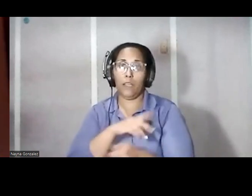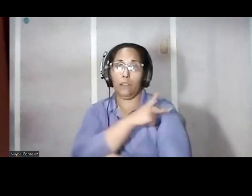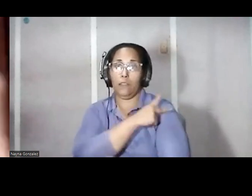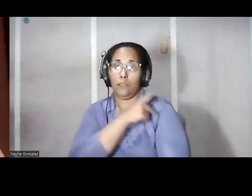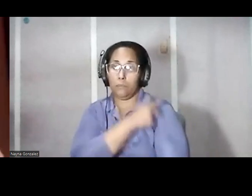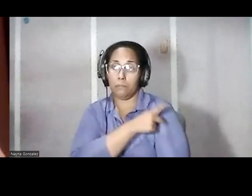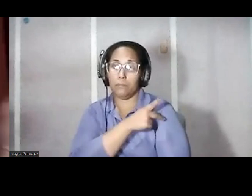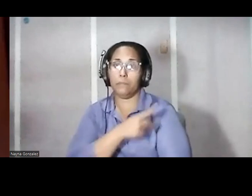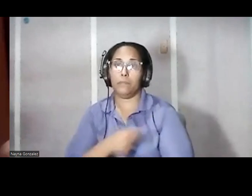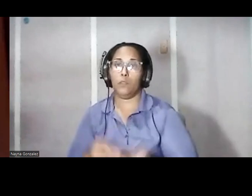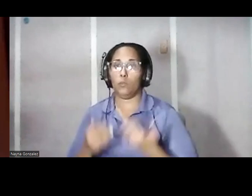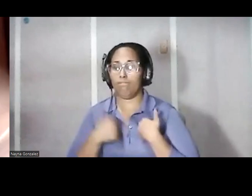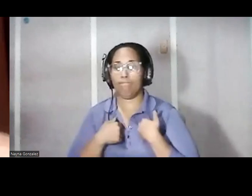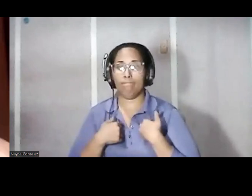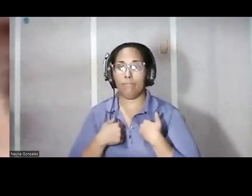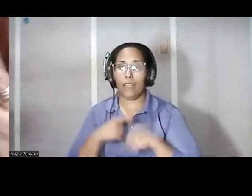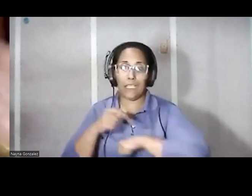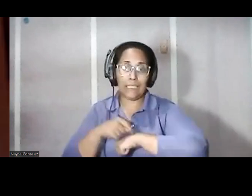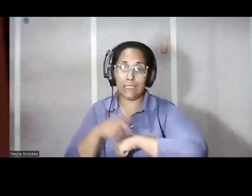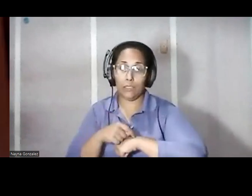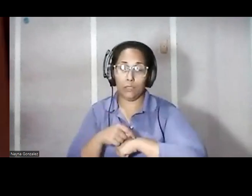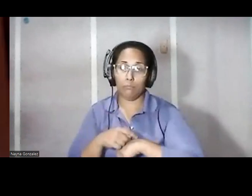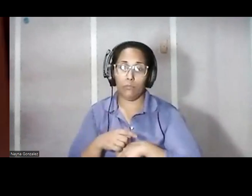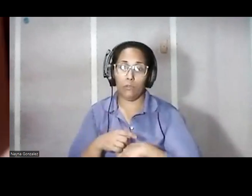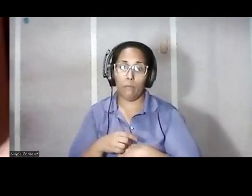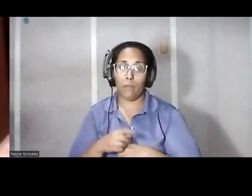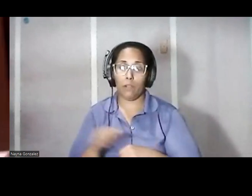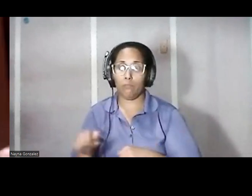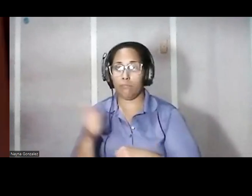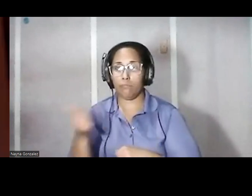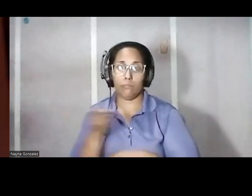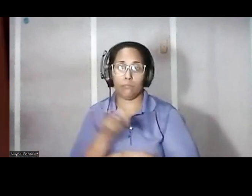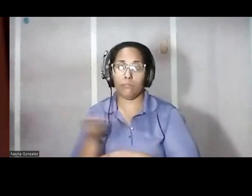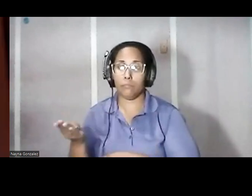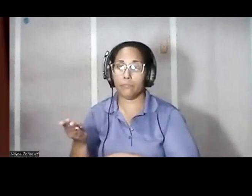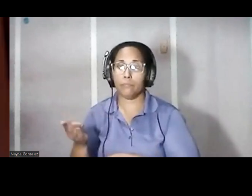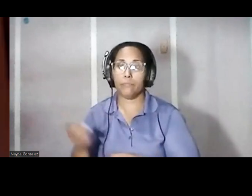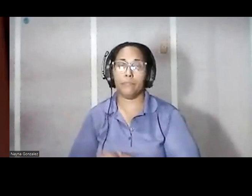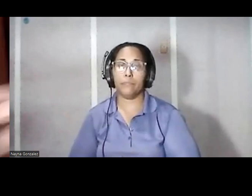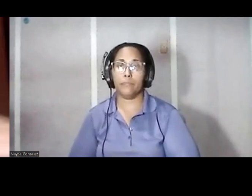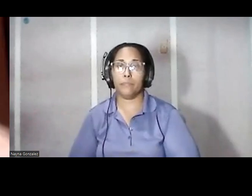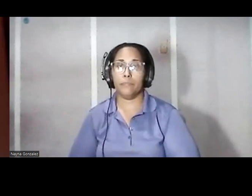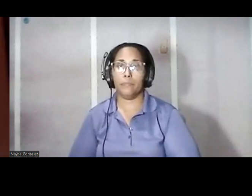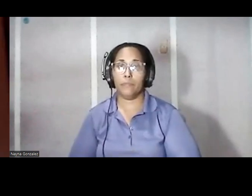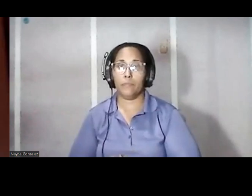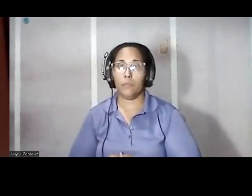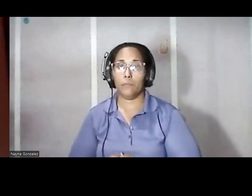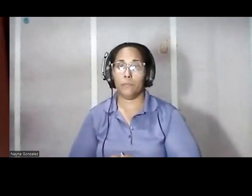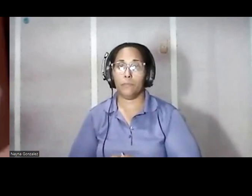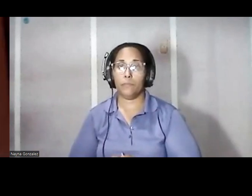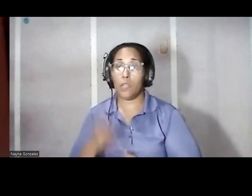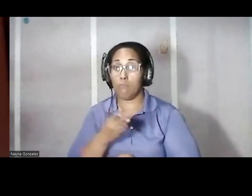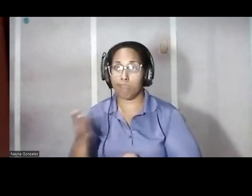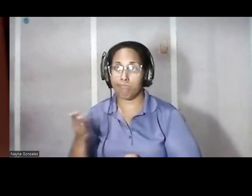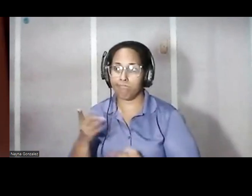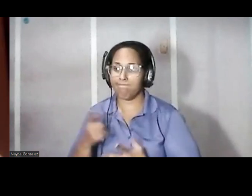un montón de pacientes al día, no tenían prácticamente tiempo para más nada, ¿no? Pero a mí me parece que una de las